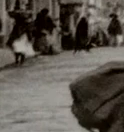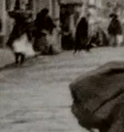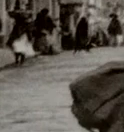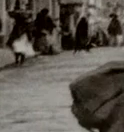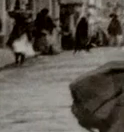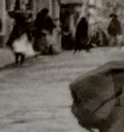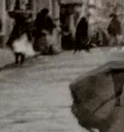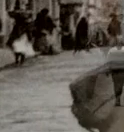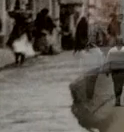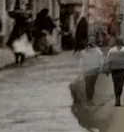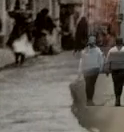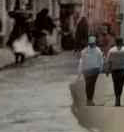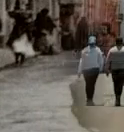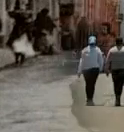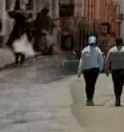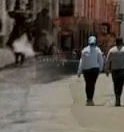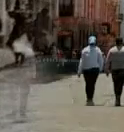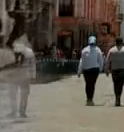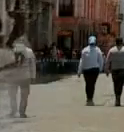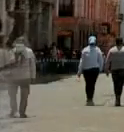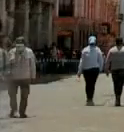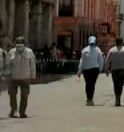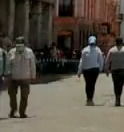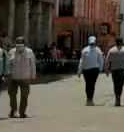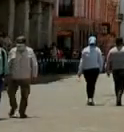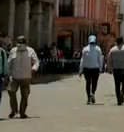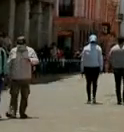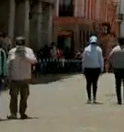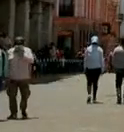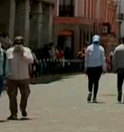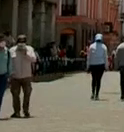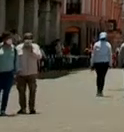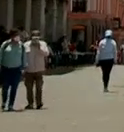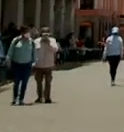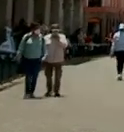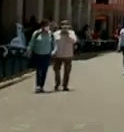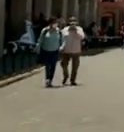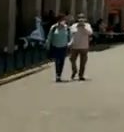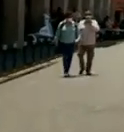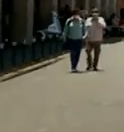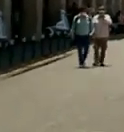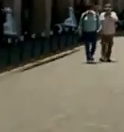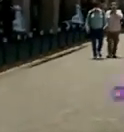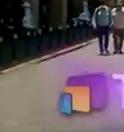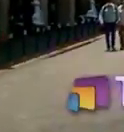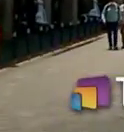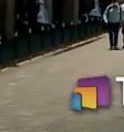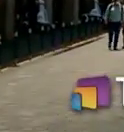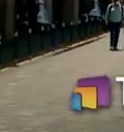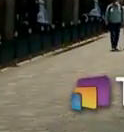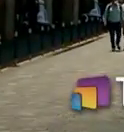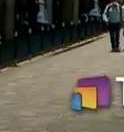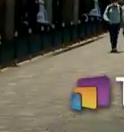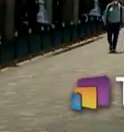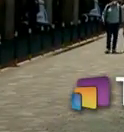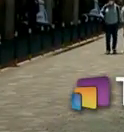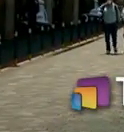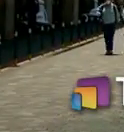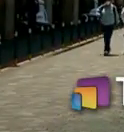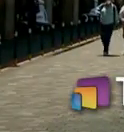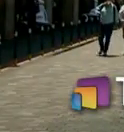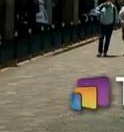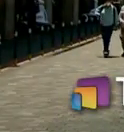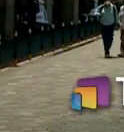Ahora que no estás, vibran remotas sombras. Plaza de la